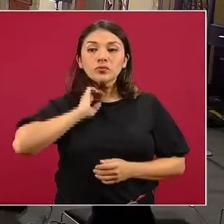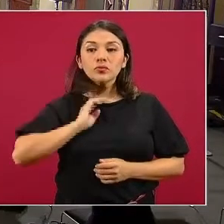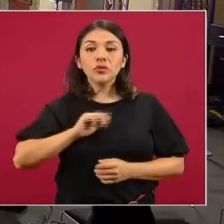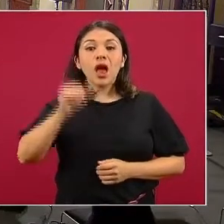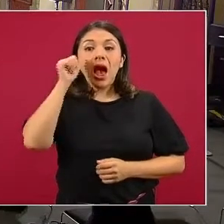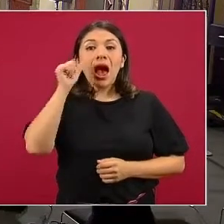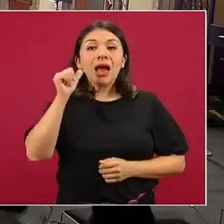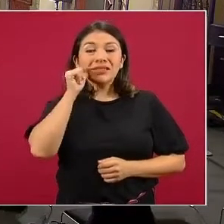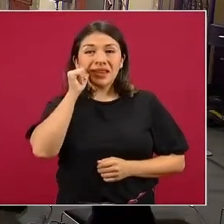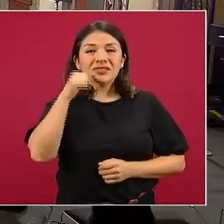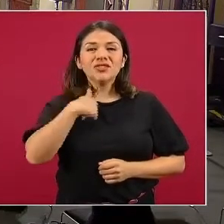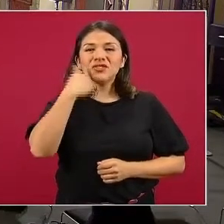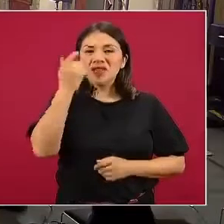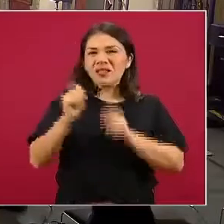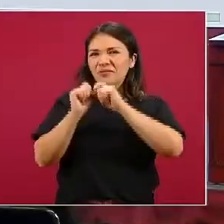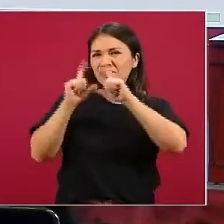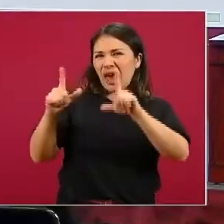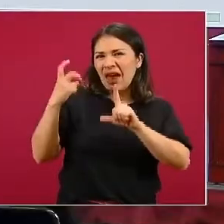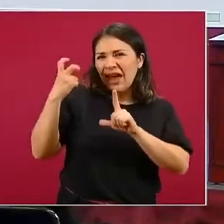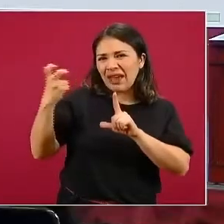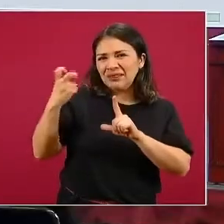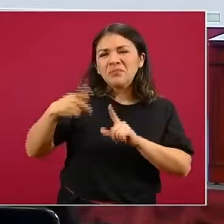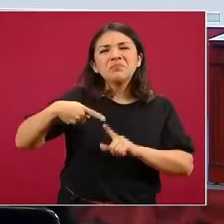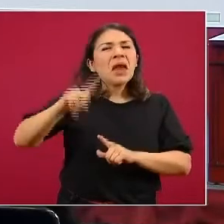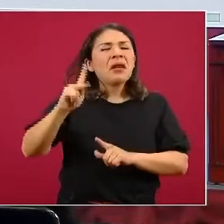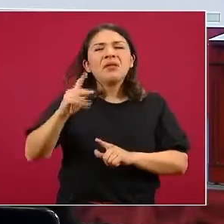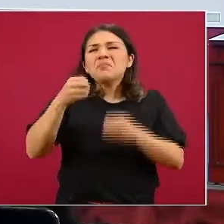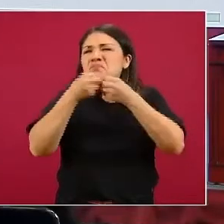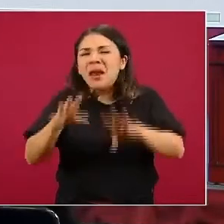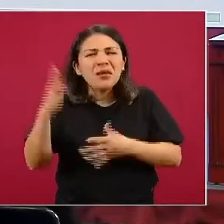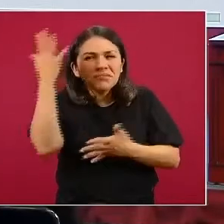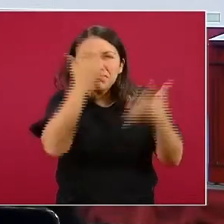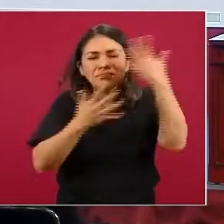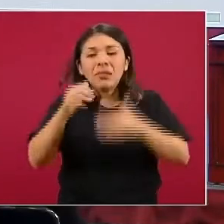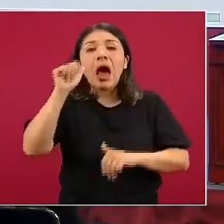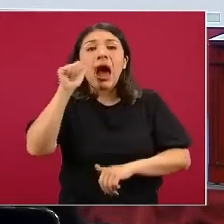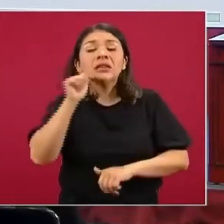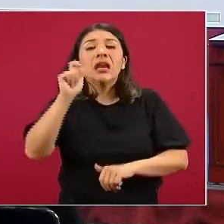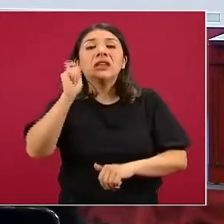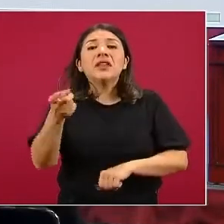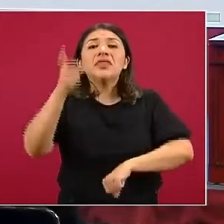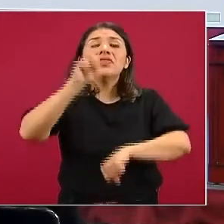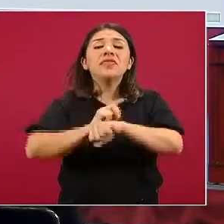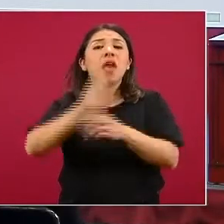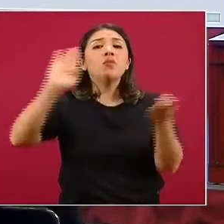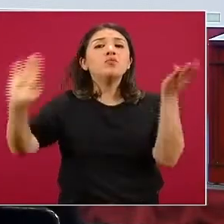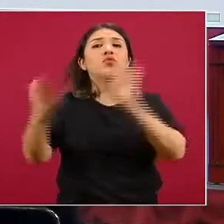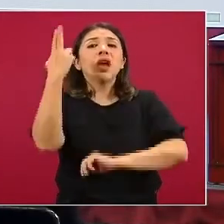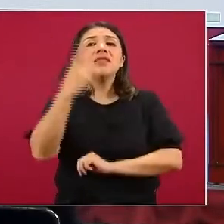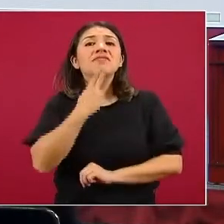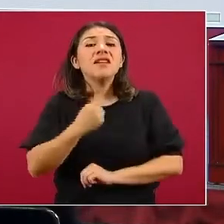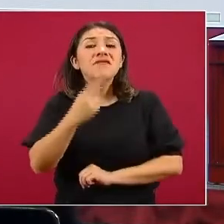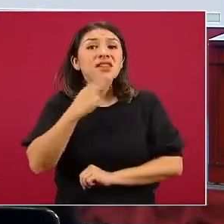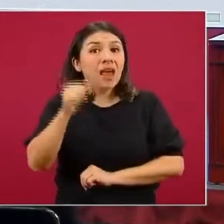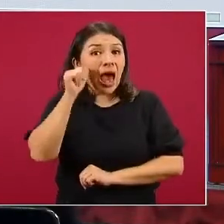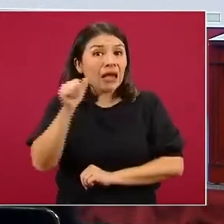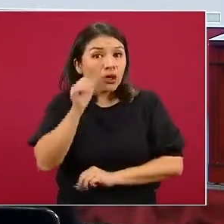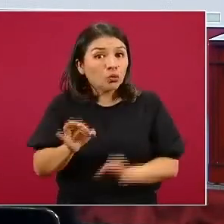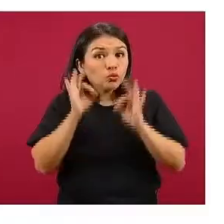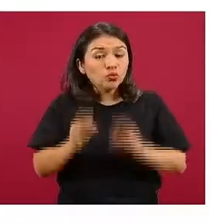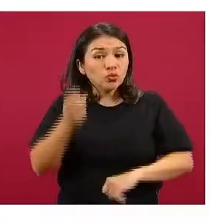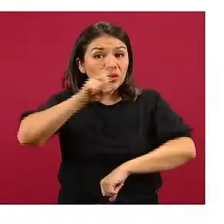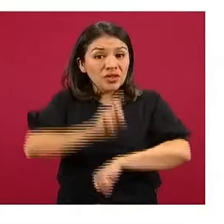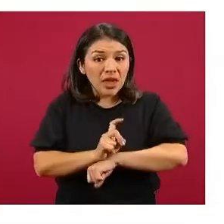Ayer queríamos poner esta imagen, se nos traspapeló. Ayer fue el Día Mundial de la Diabetes, ese fue el Día Mundial